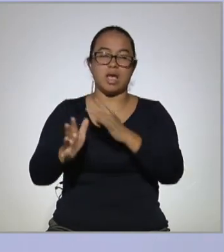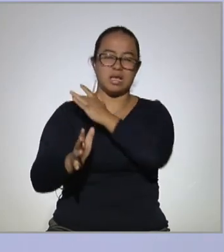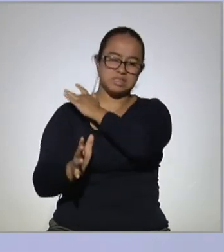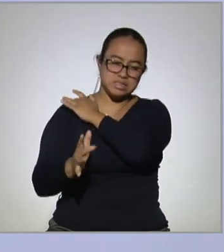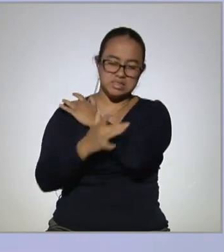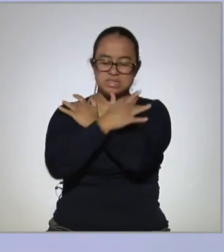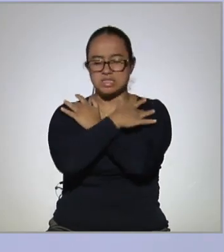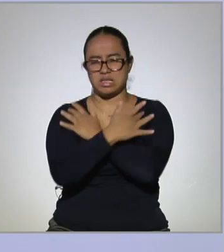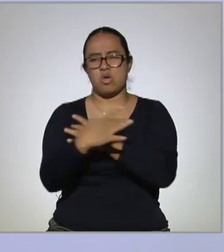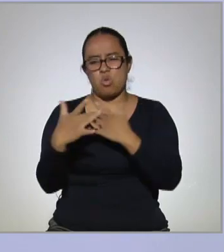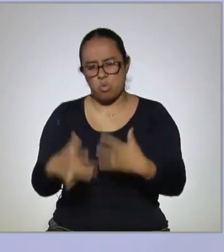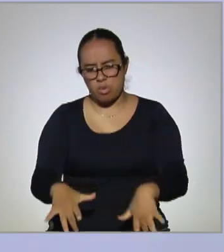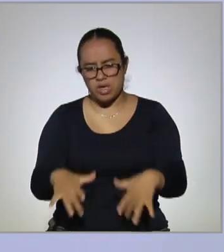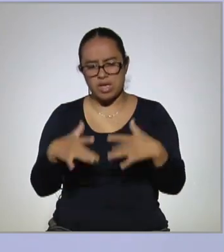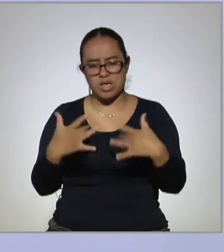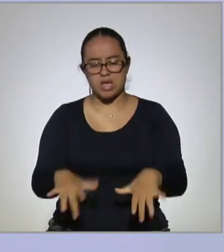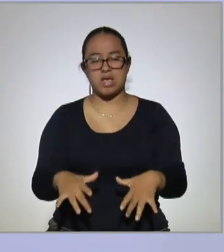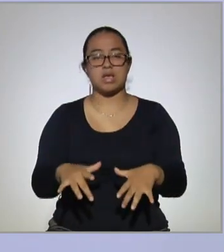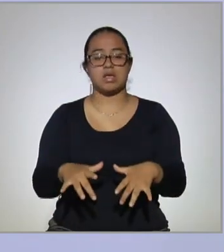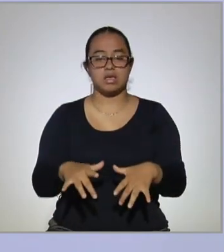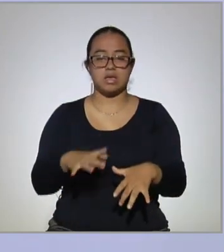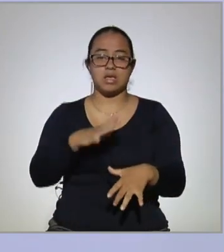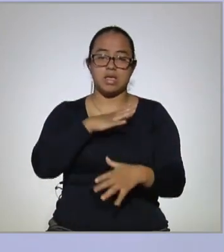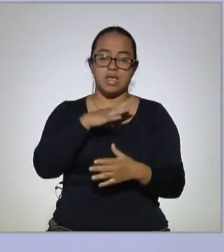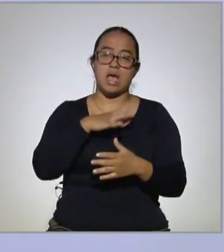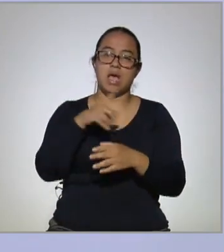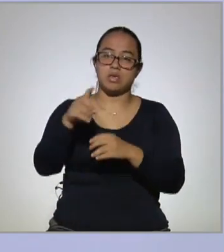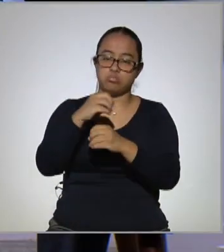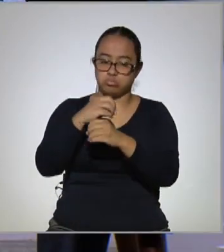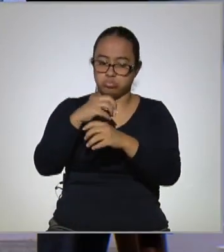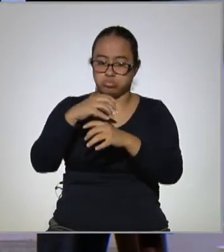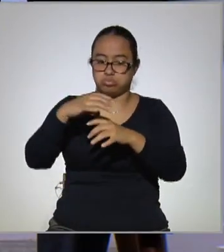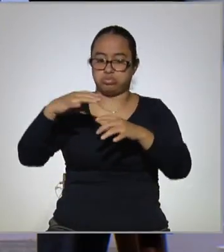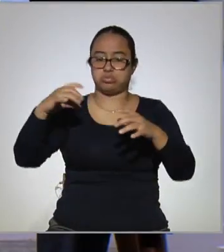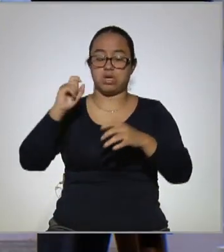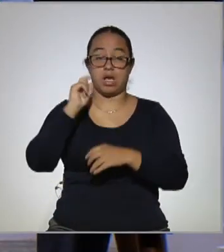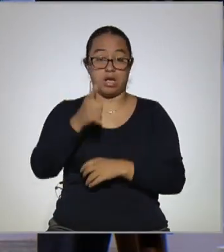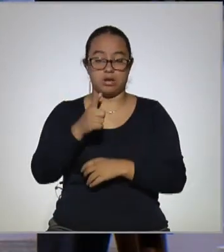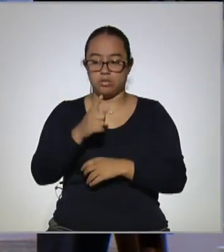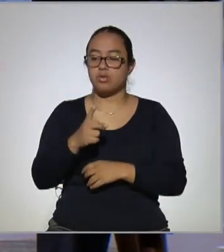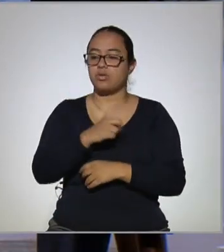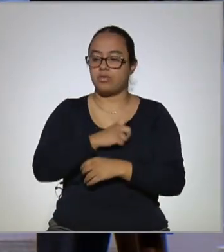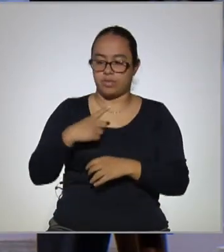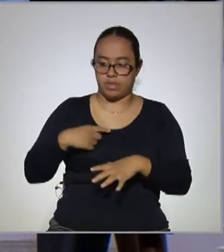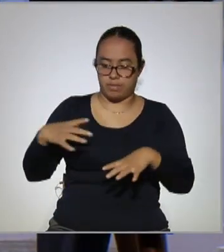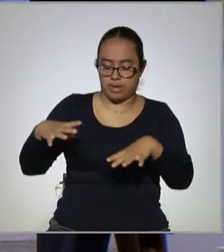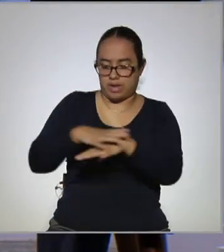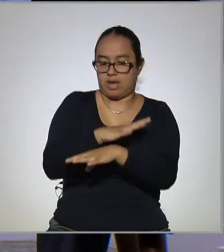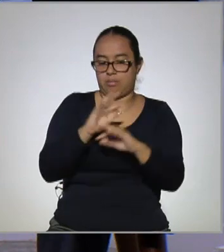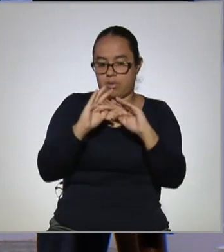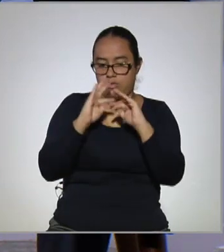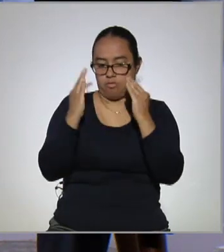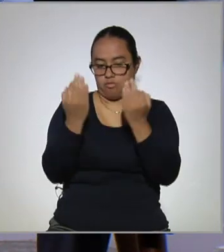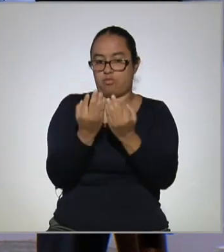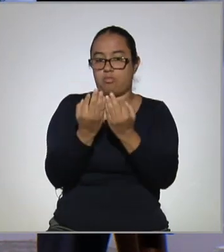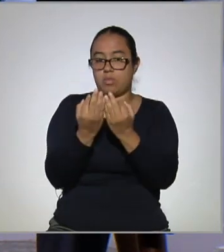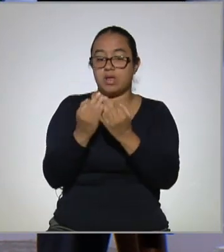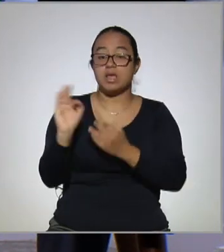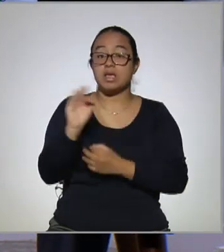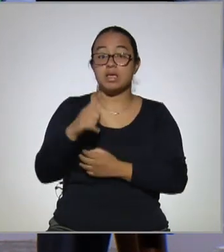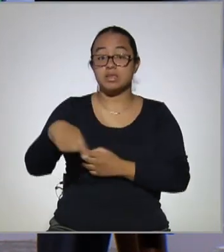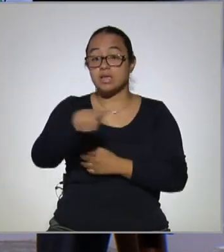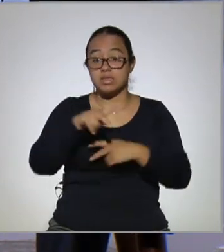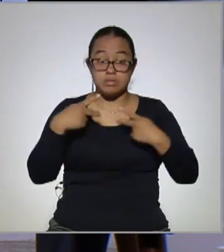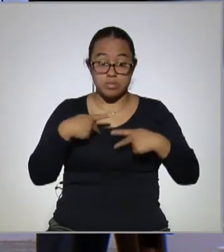dolor en hombro y documentamos alguna inflamación por lo menos, tenemos que cambiar el estilo, ¿no? Y si queremos que la gente se